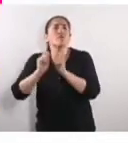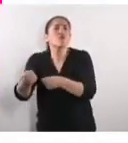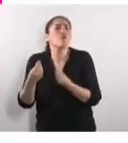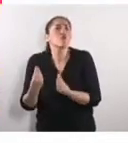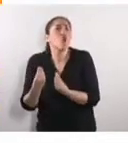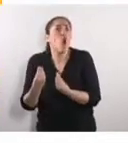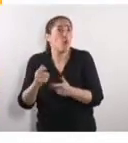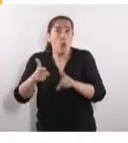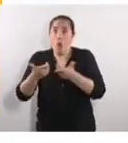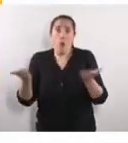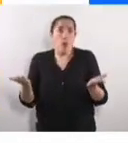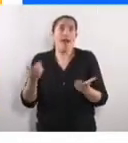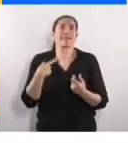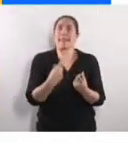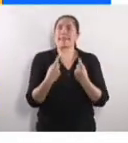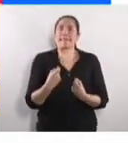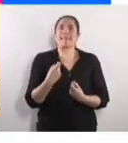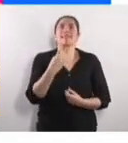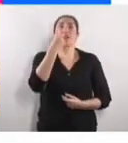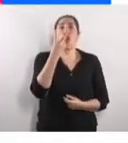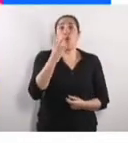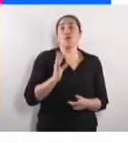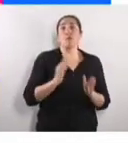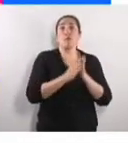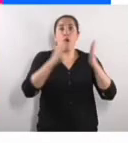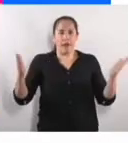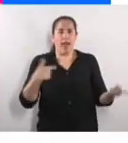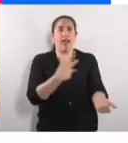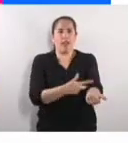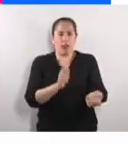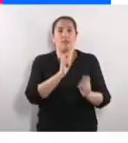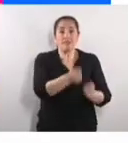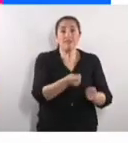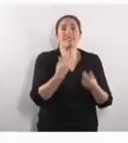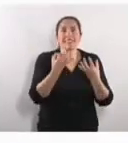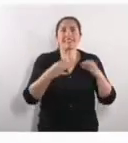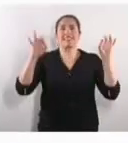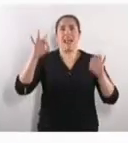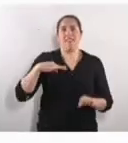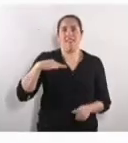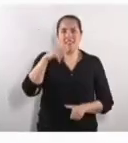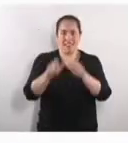año, porque estés donde estés, donar sangre salva vidas.